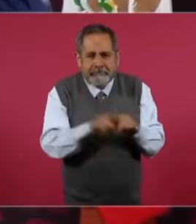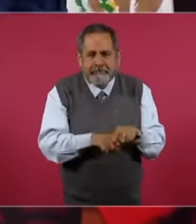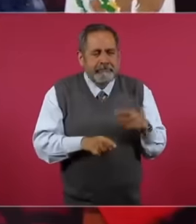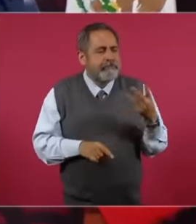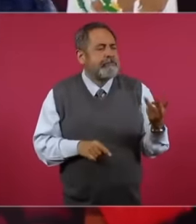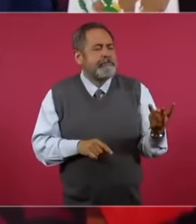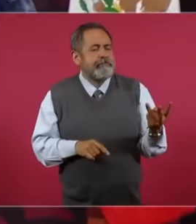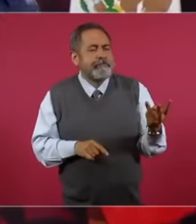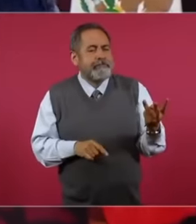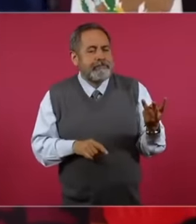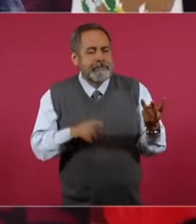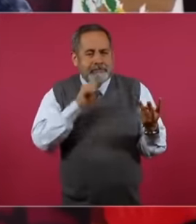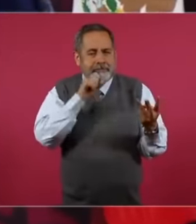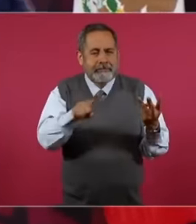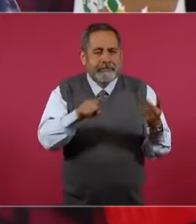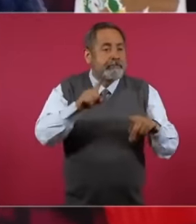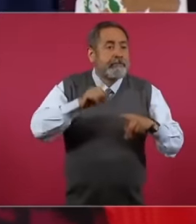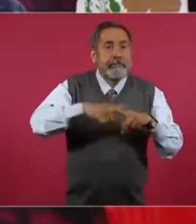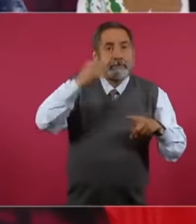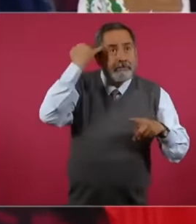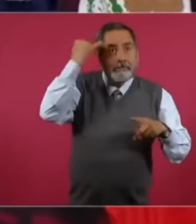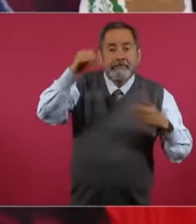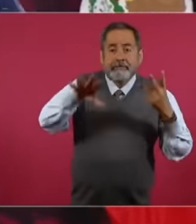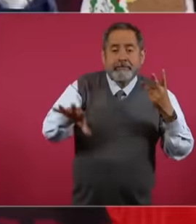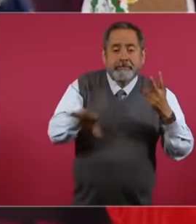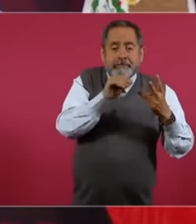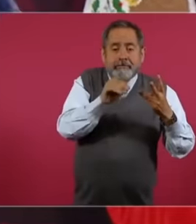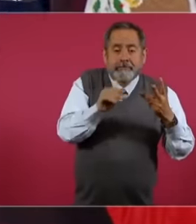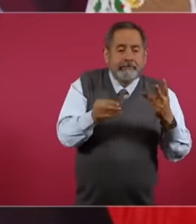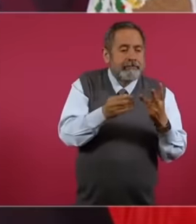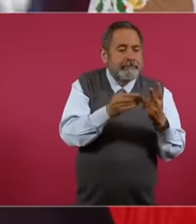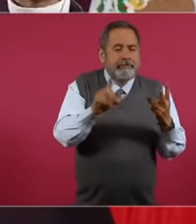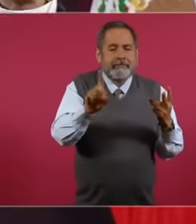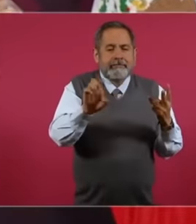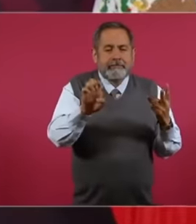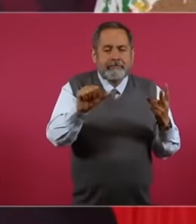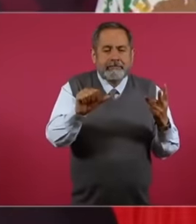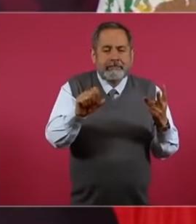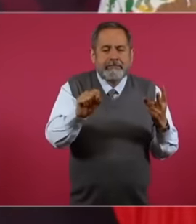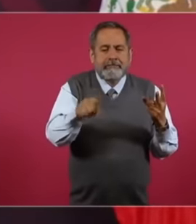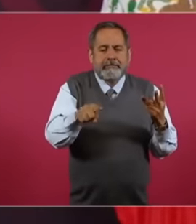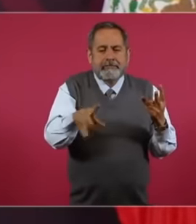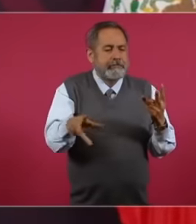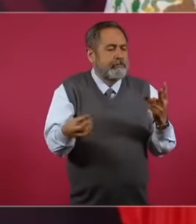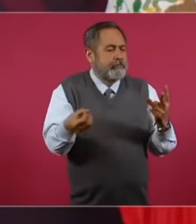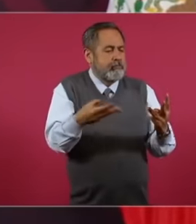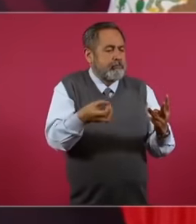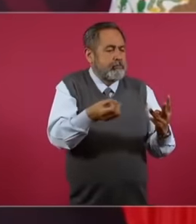teniendo todos como fuente principal a la DEA,